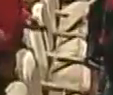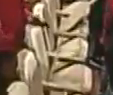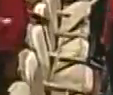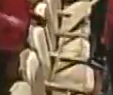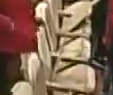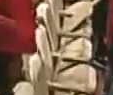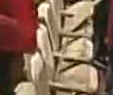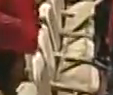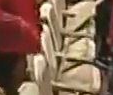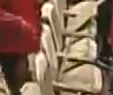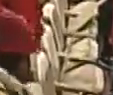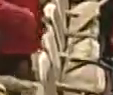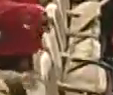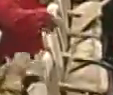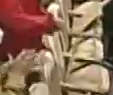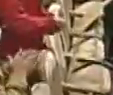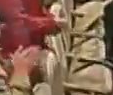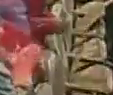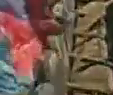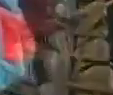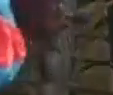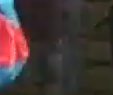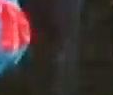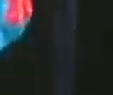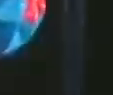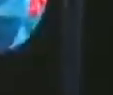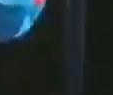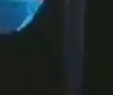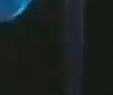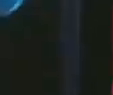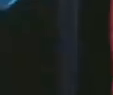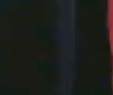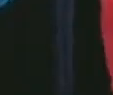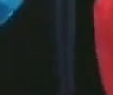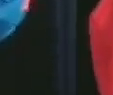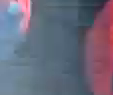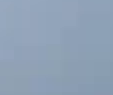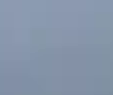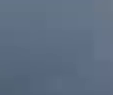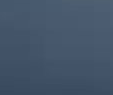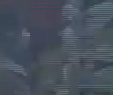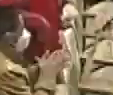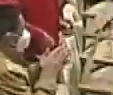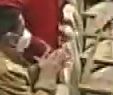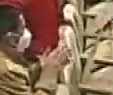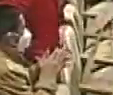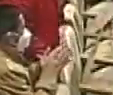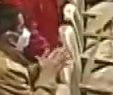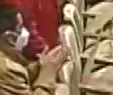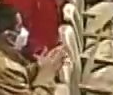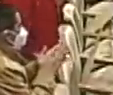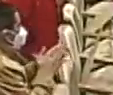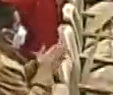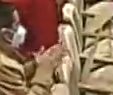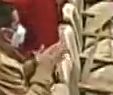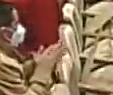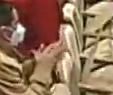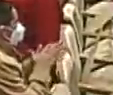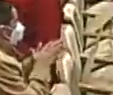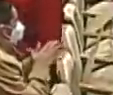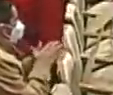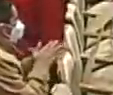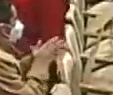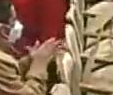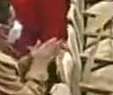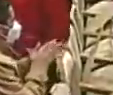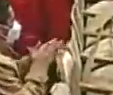recibe también todos los candidatos y candidatas que participarán en las primarias del 8